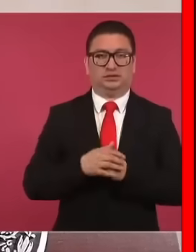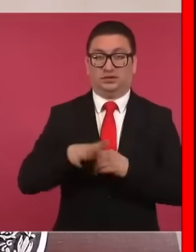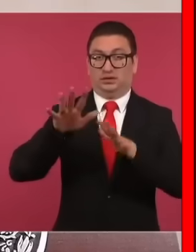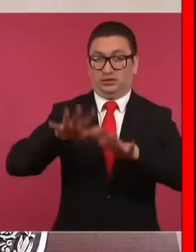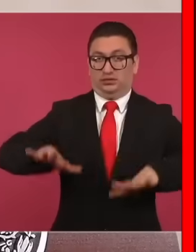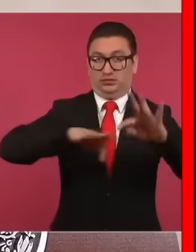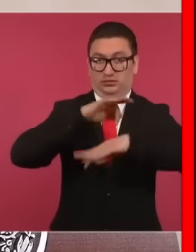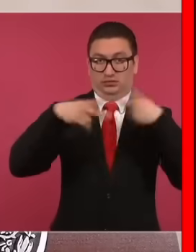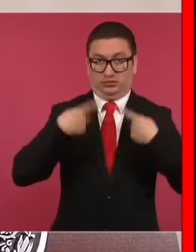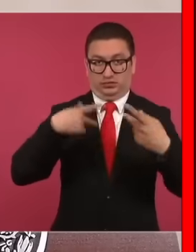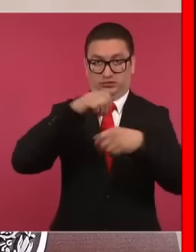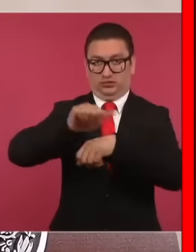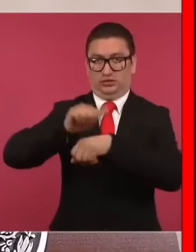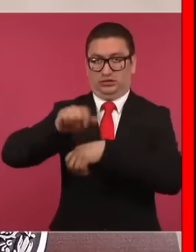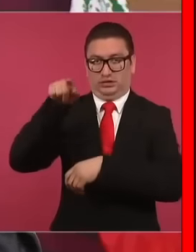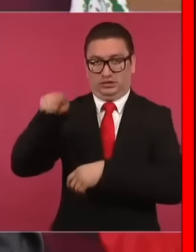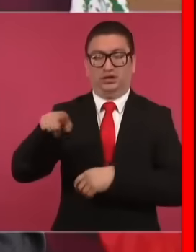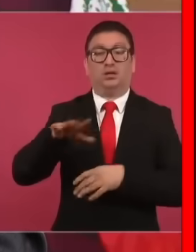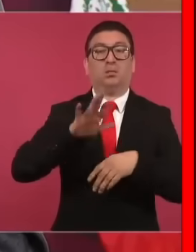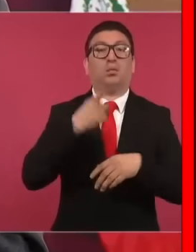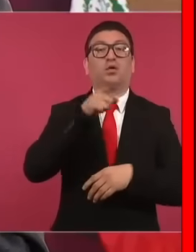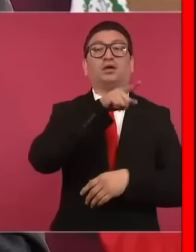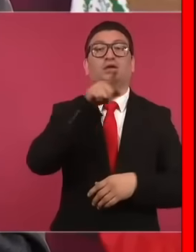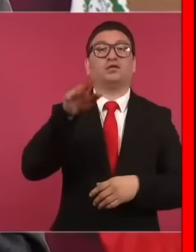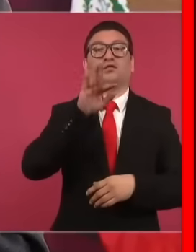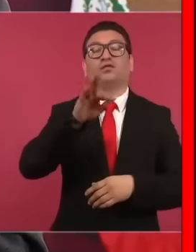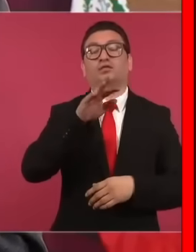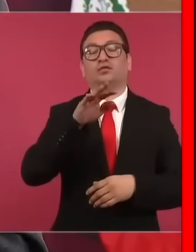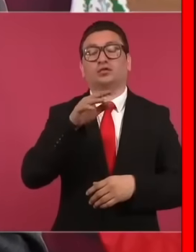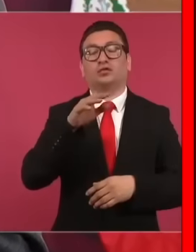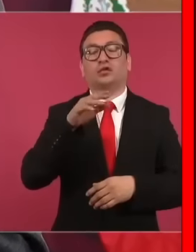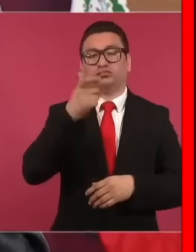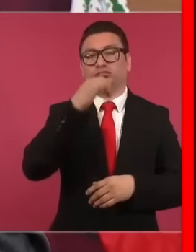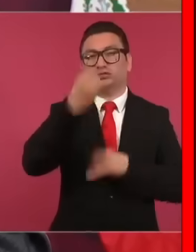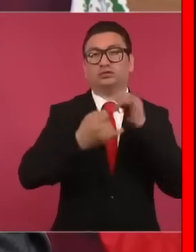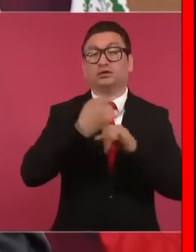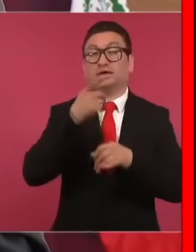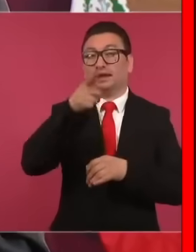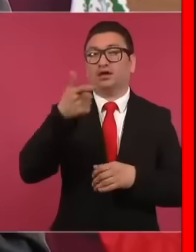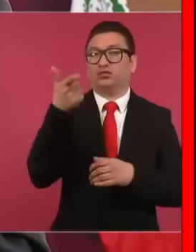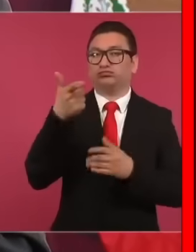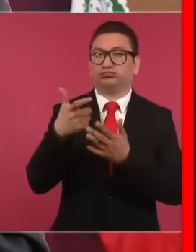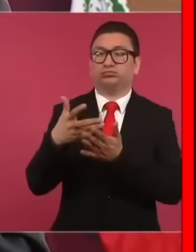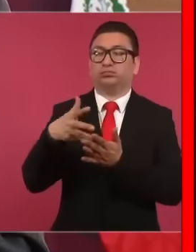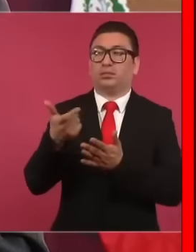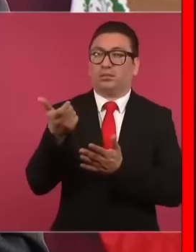de Argentina, porque ellos fueron los causantes del sobreendeudamiento